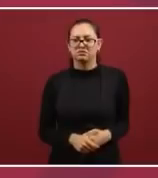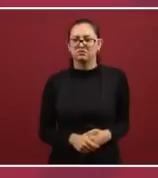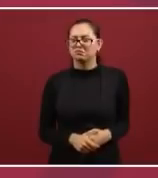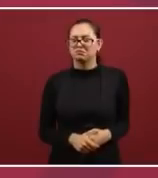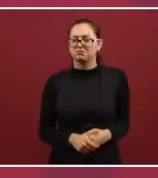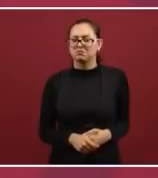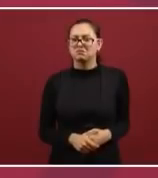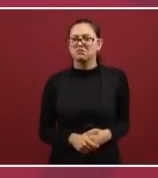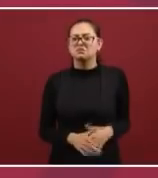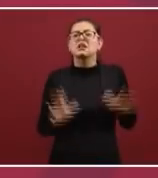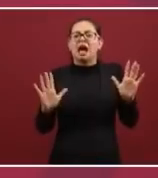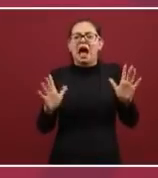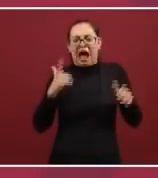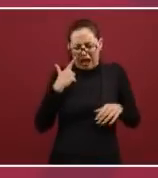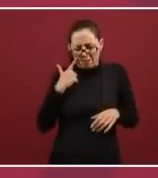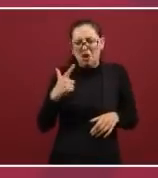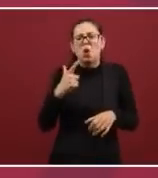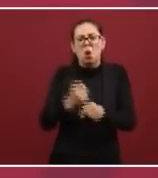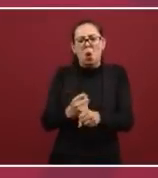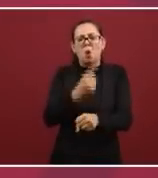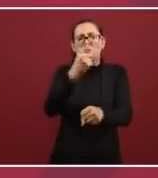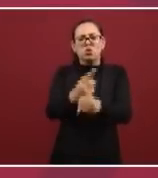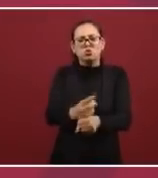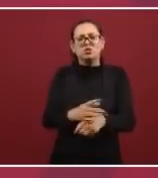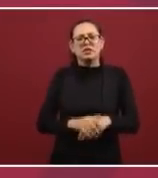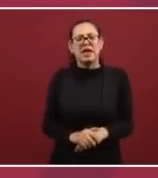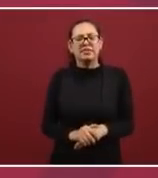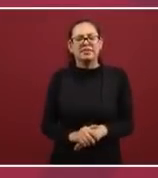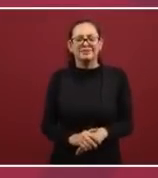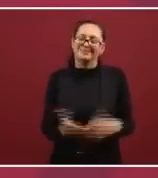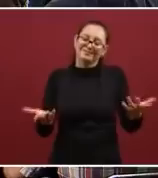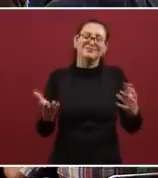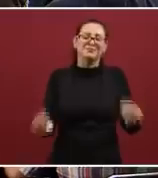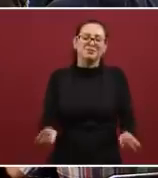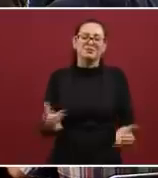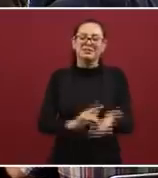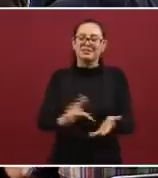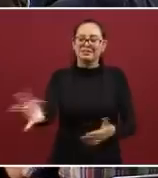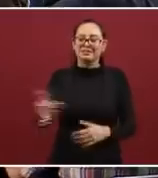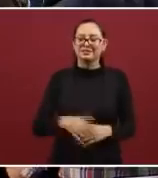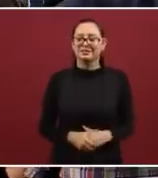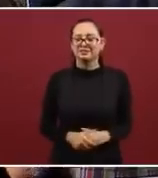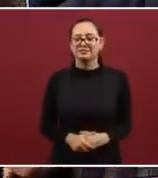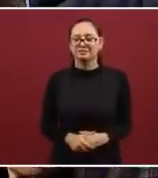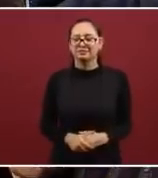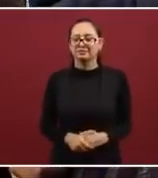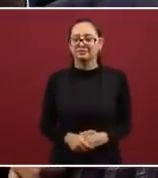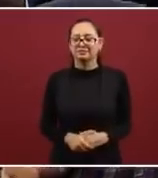les damos el audio completo. Bueno, muchas gracias. Muy bien.